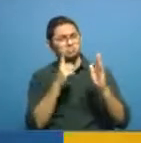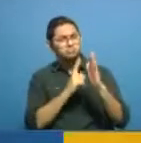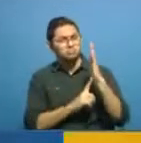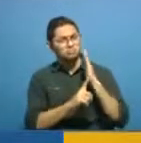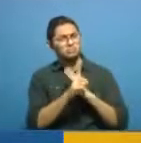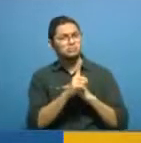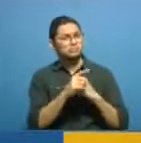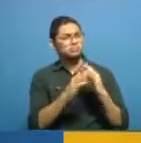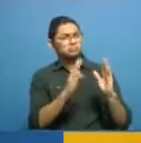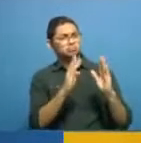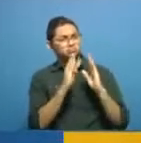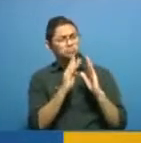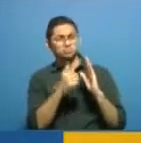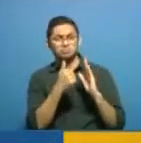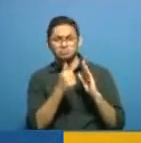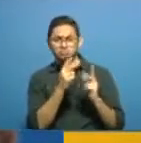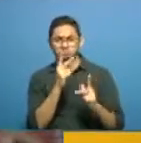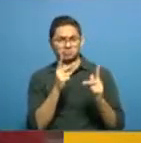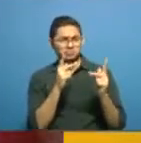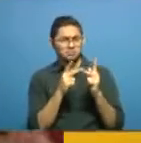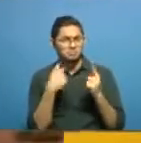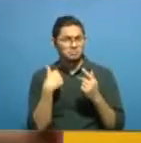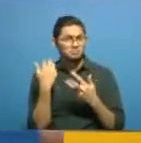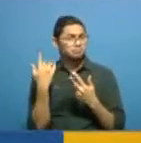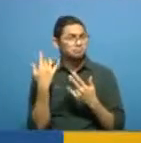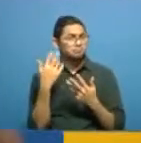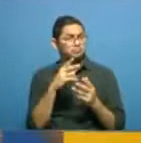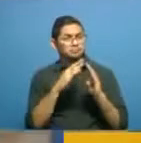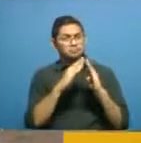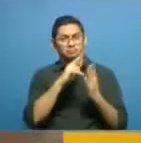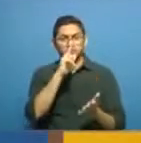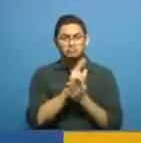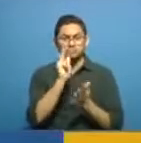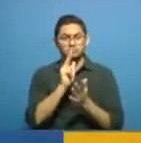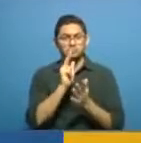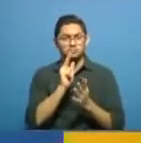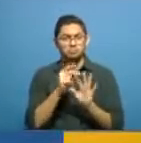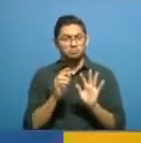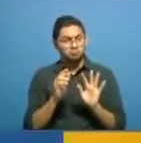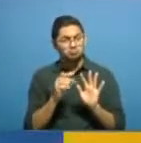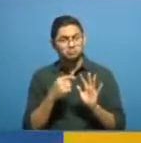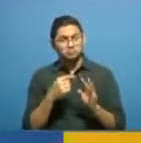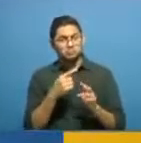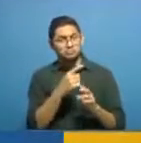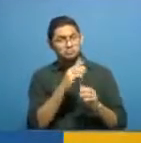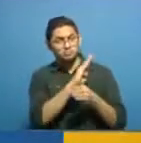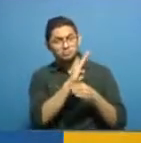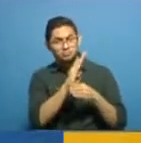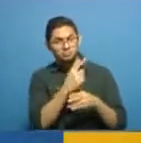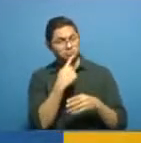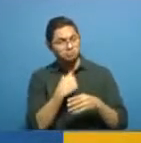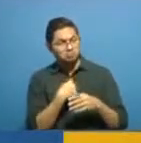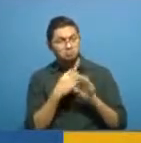entramos. Nos atendieron perfectamente y ahora estamos esperando la aprobación de la casa. Hasta el momento, con lo que nos dijo el banco, todo